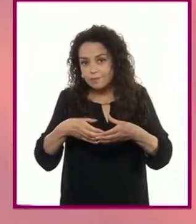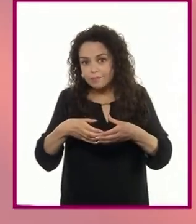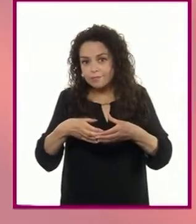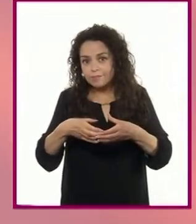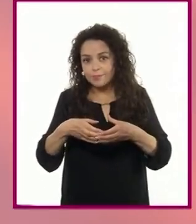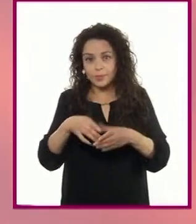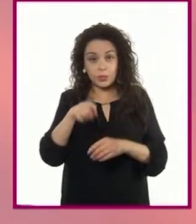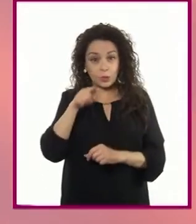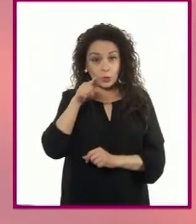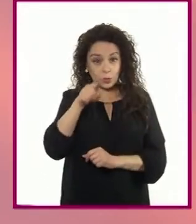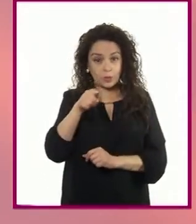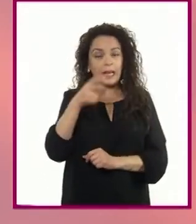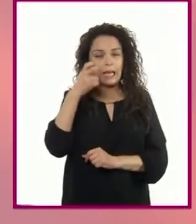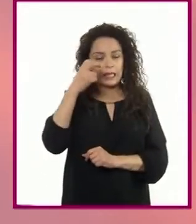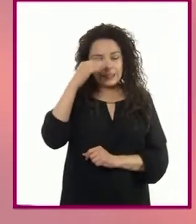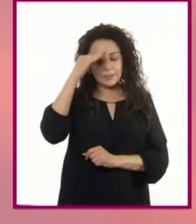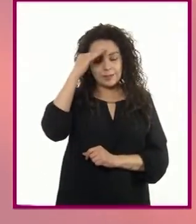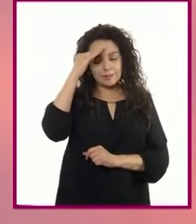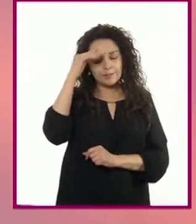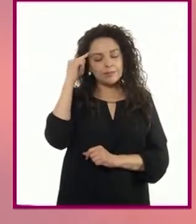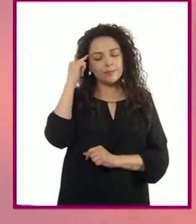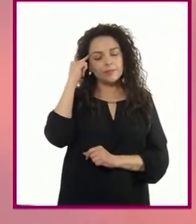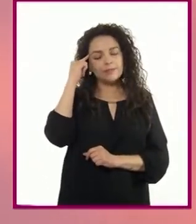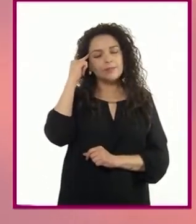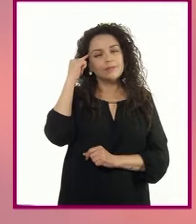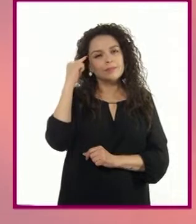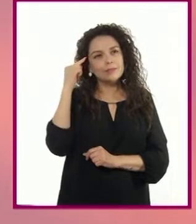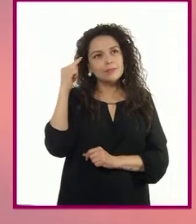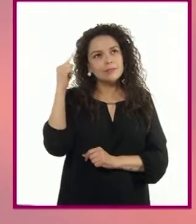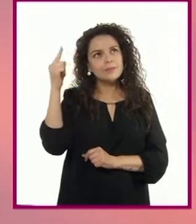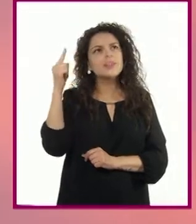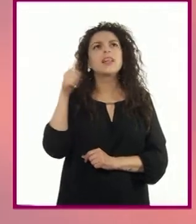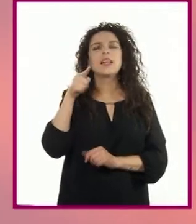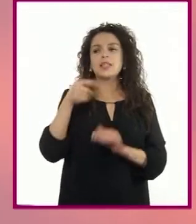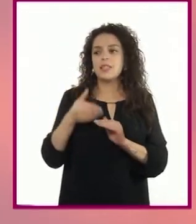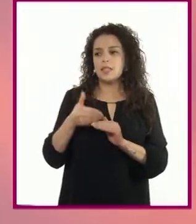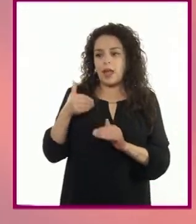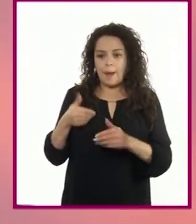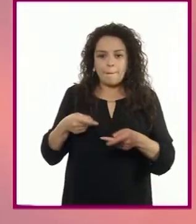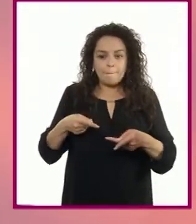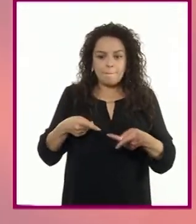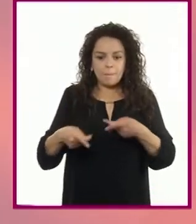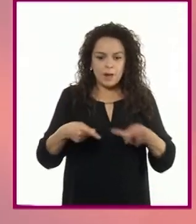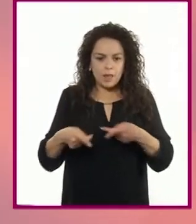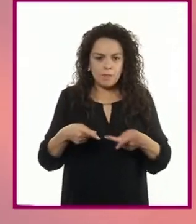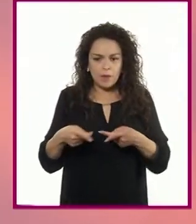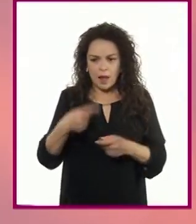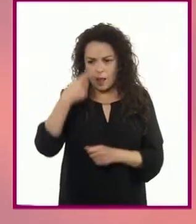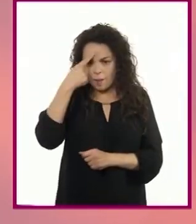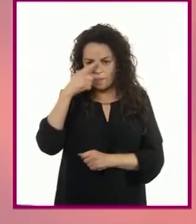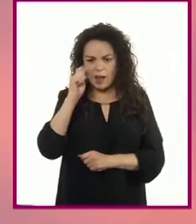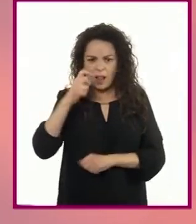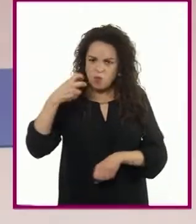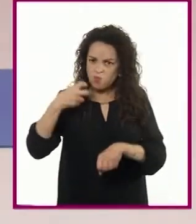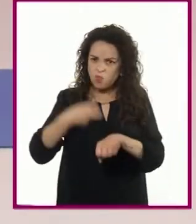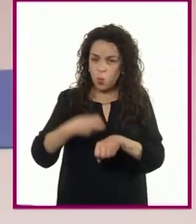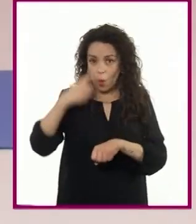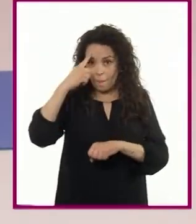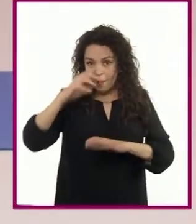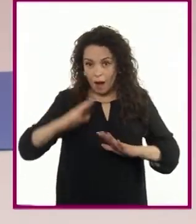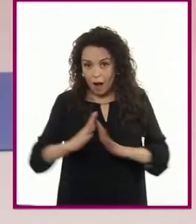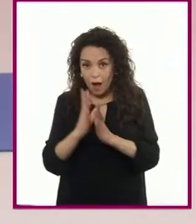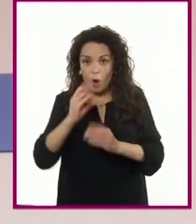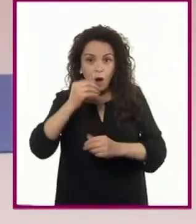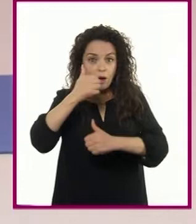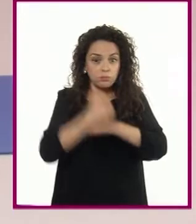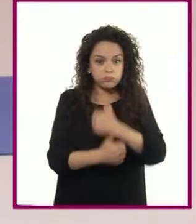Lleven su mente a esas ocasiones en las que se prepararon con tiempo y dedicación para competir, participar o